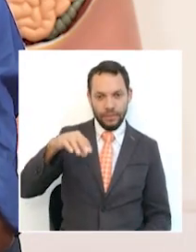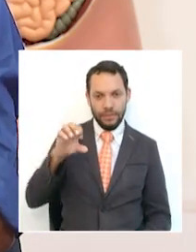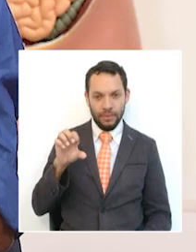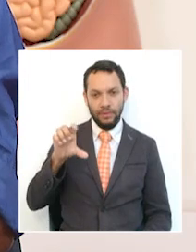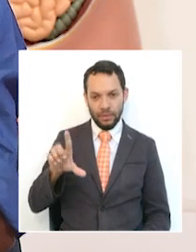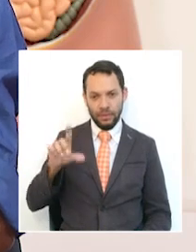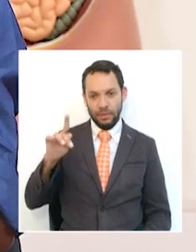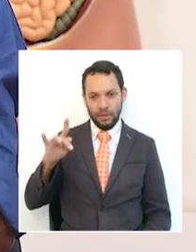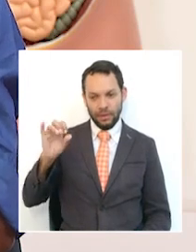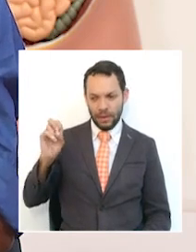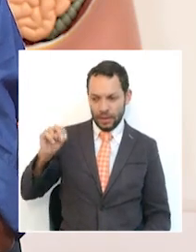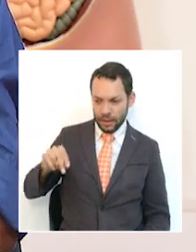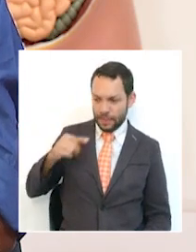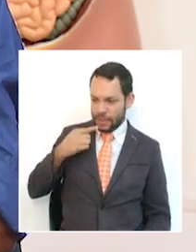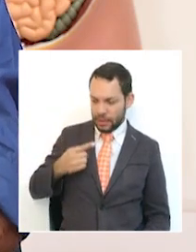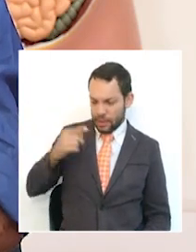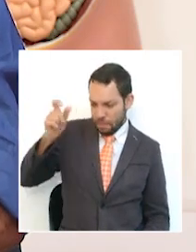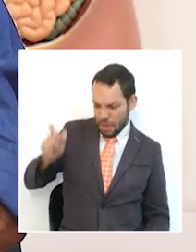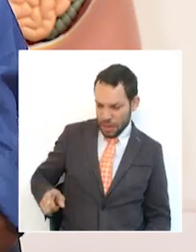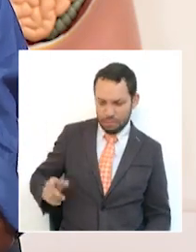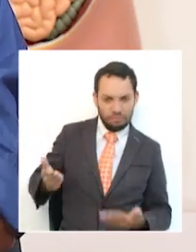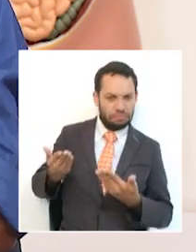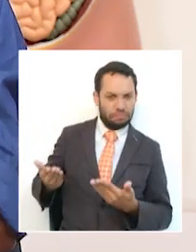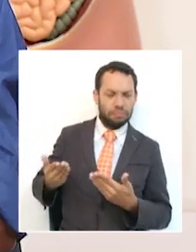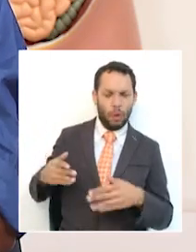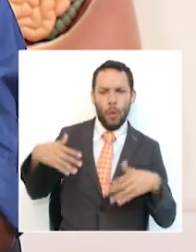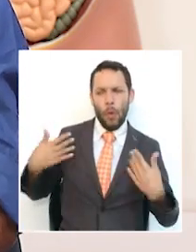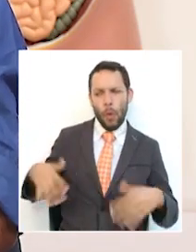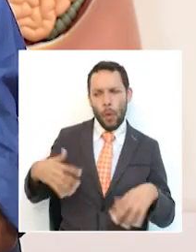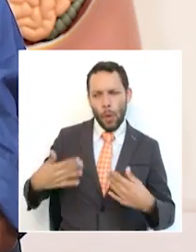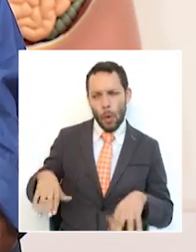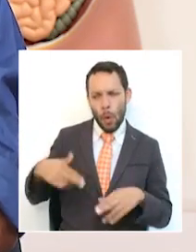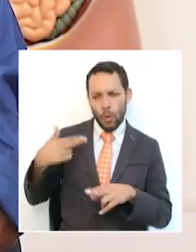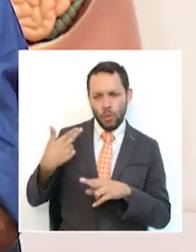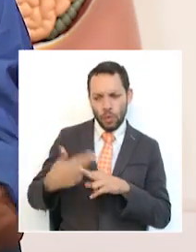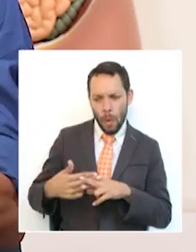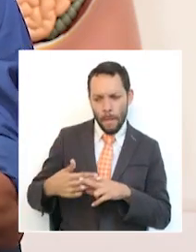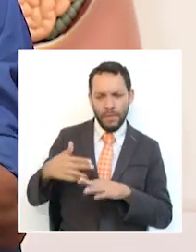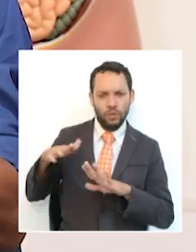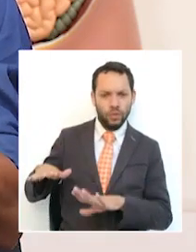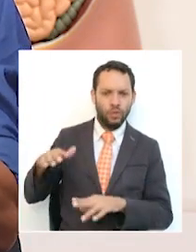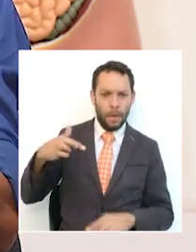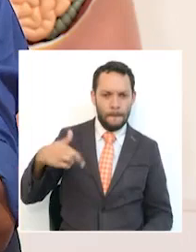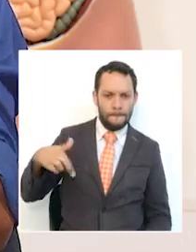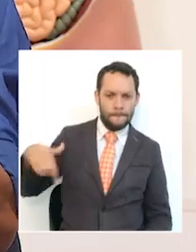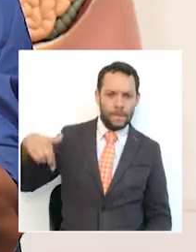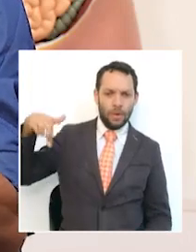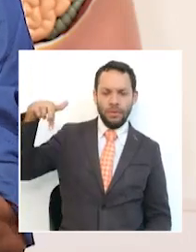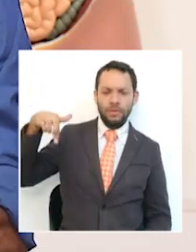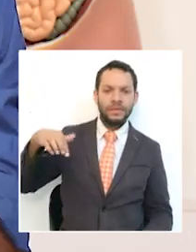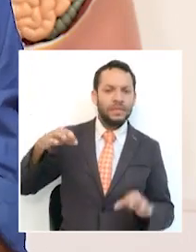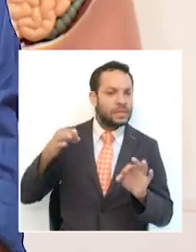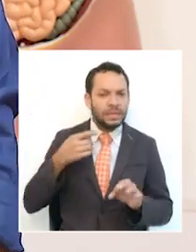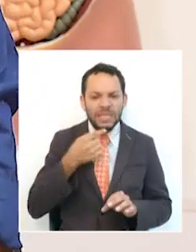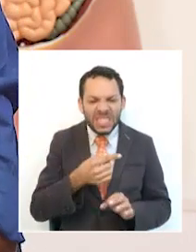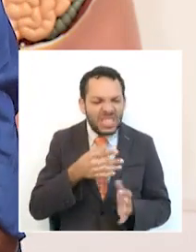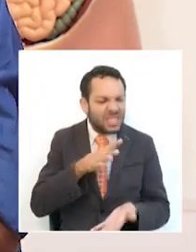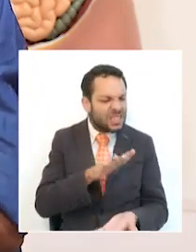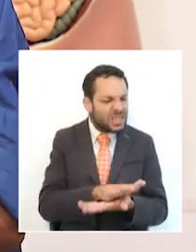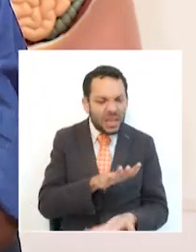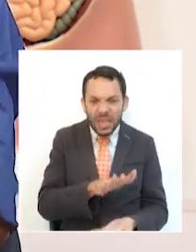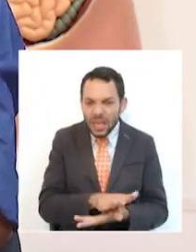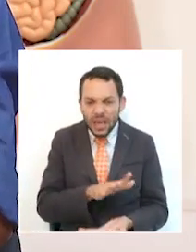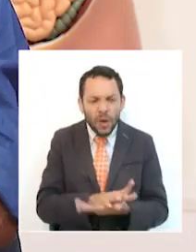esa parte de él porque es una persona que tiene aquí nombre y renombre mantener esa calma porque siempre ha habido cada